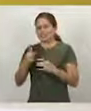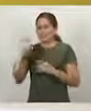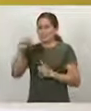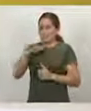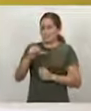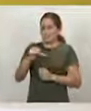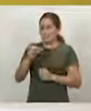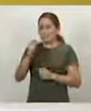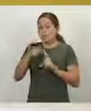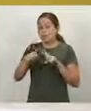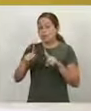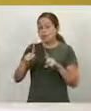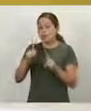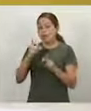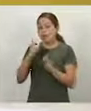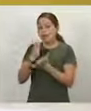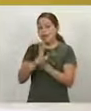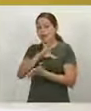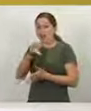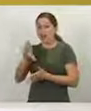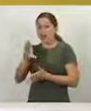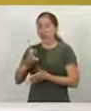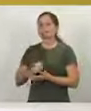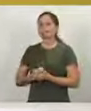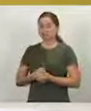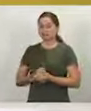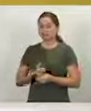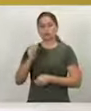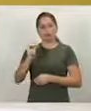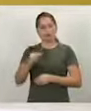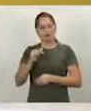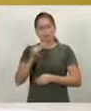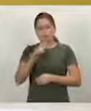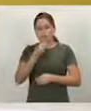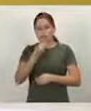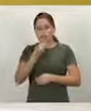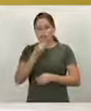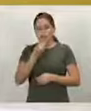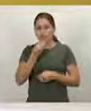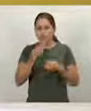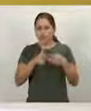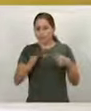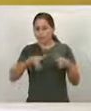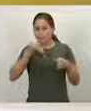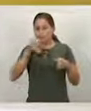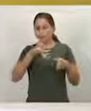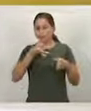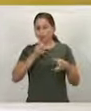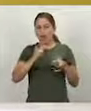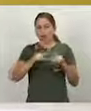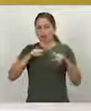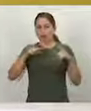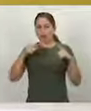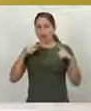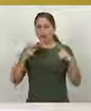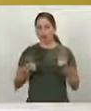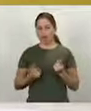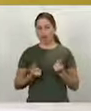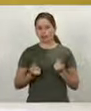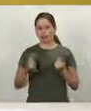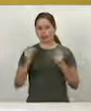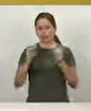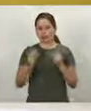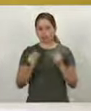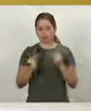Entonces, estamos ya en condiciones de ejemplificar por qué la estancia